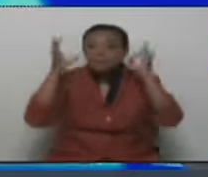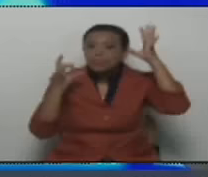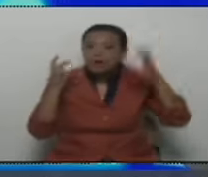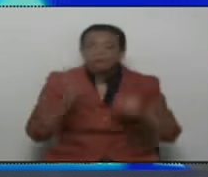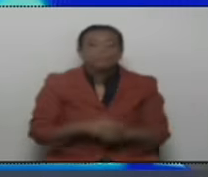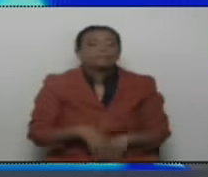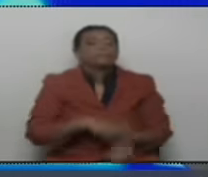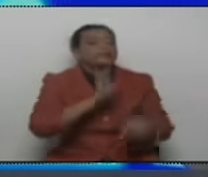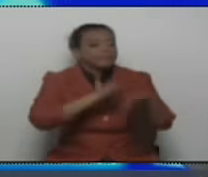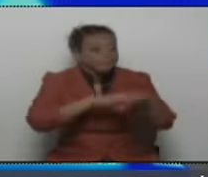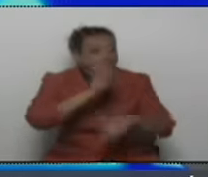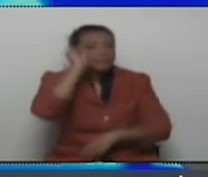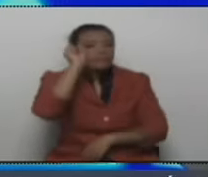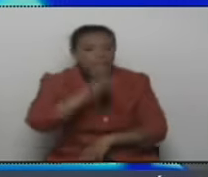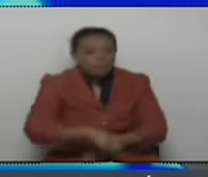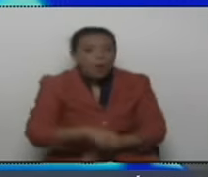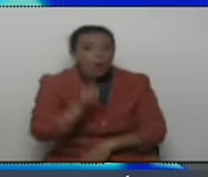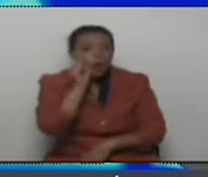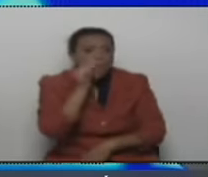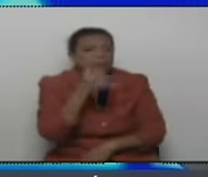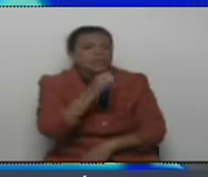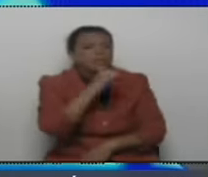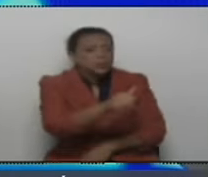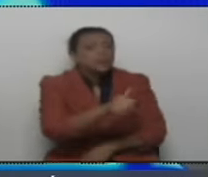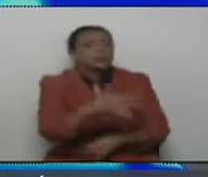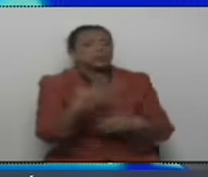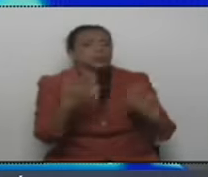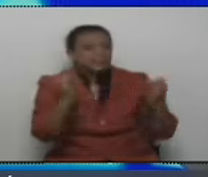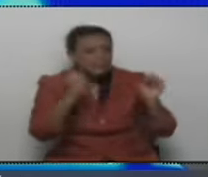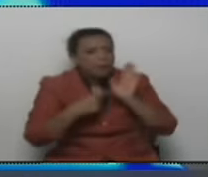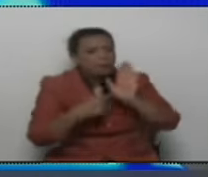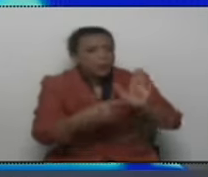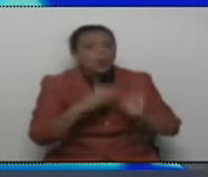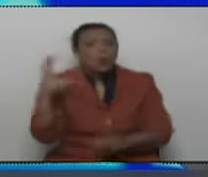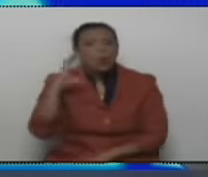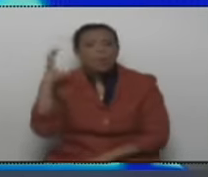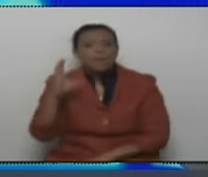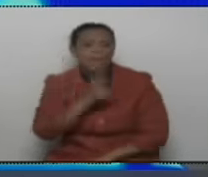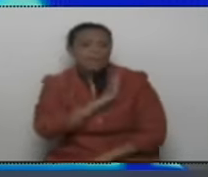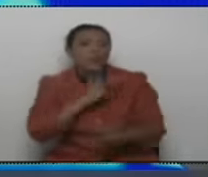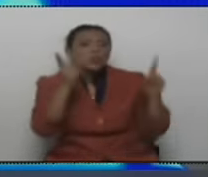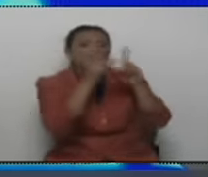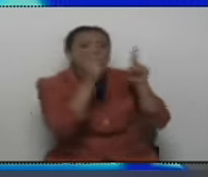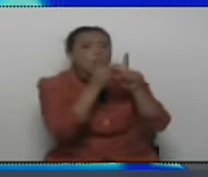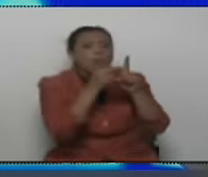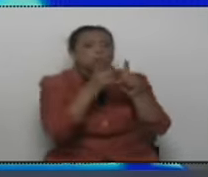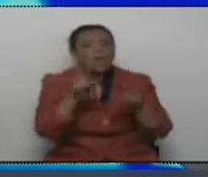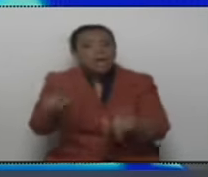presidente, fíjese que este señor sale, yo dije que, y lo hice ex profeso,